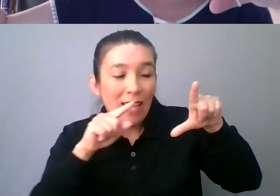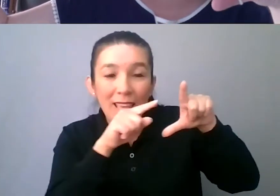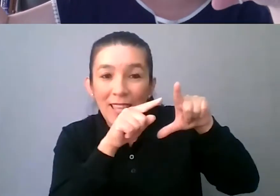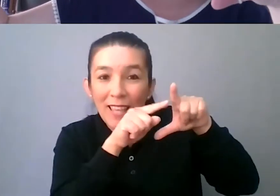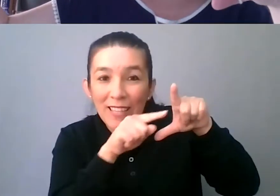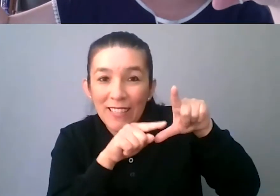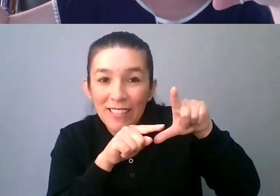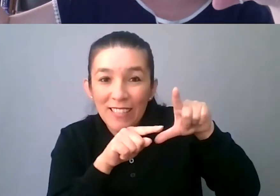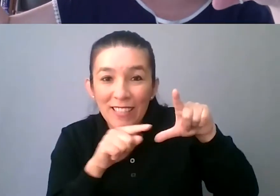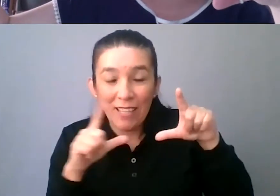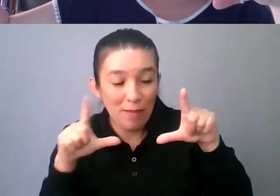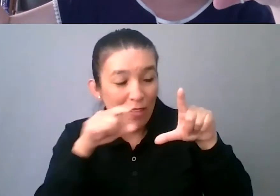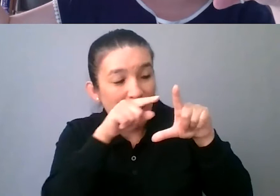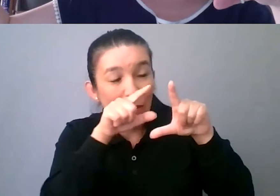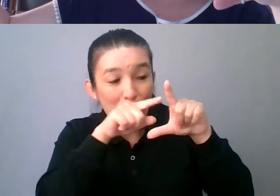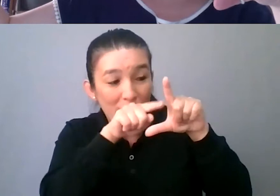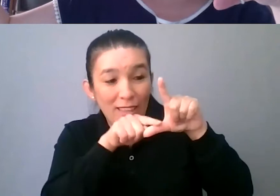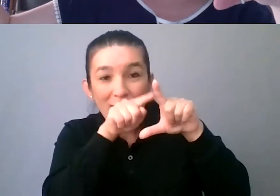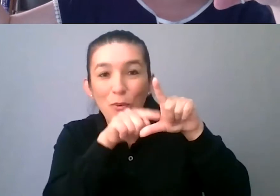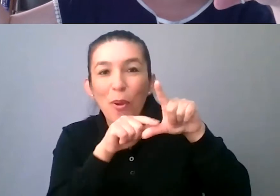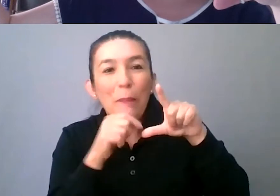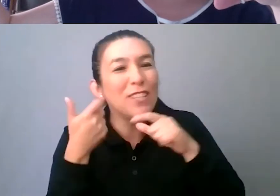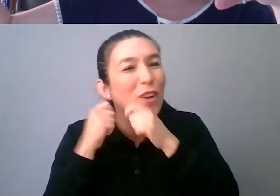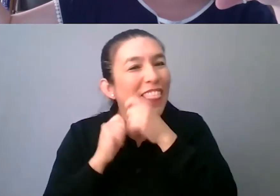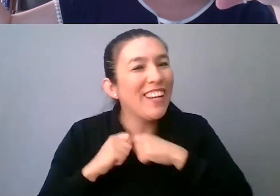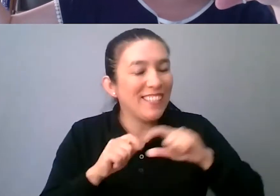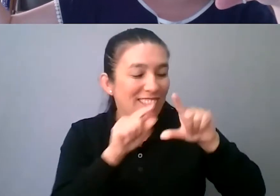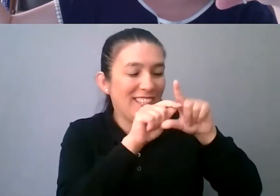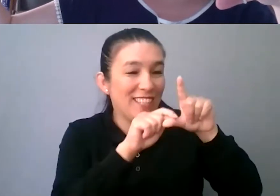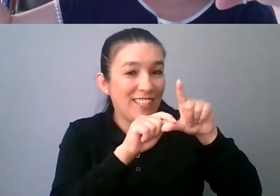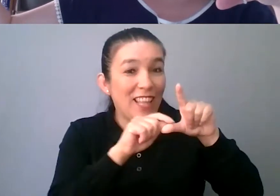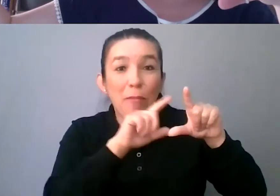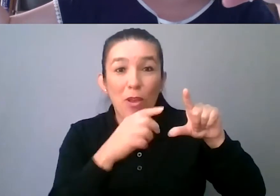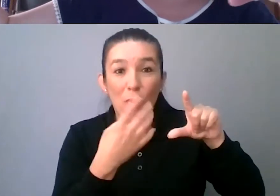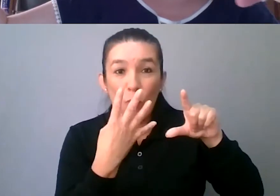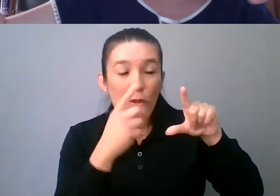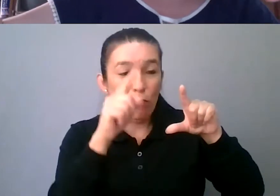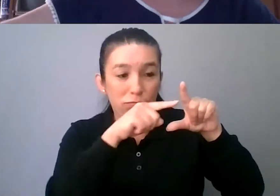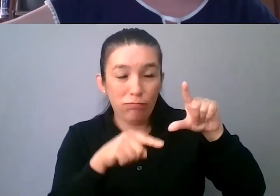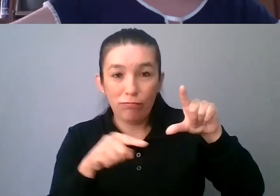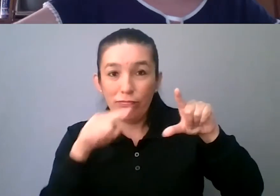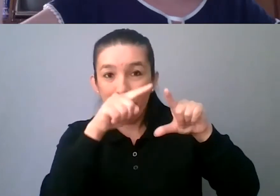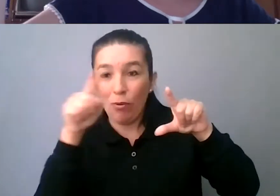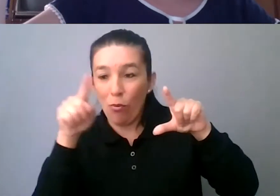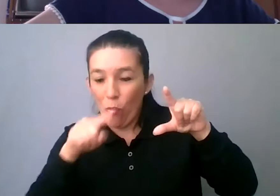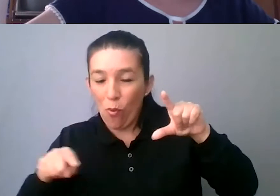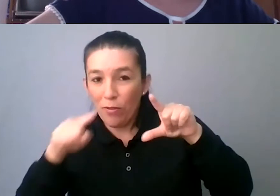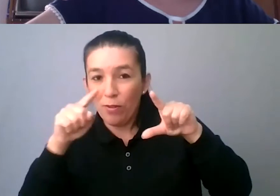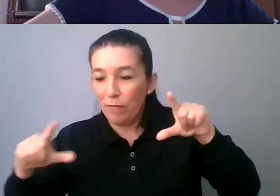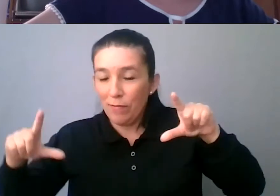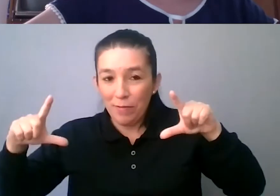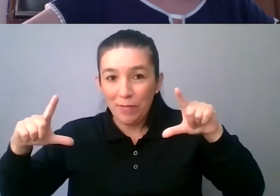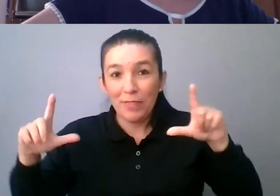entre el dedo índice y el pulgar. Luego vienen los cuatro diamantes, entonces también uno aprende y le